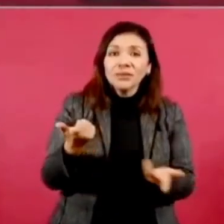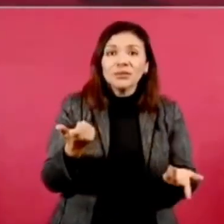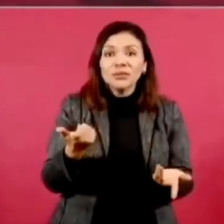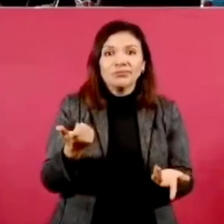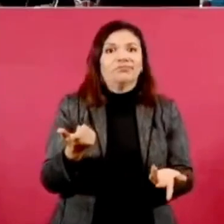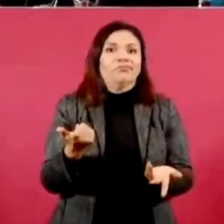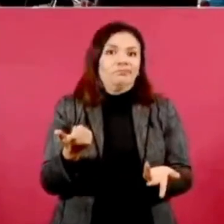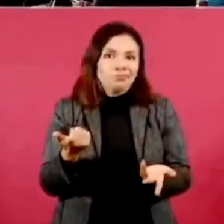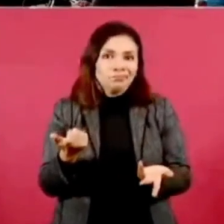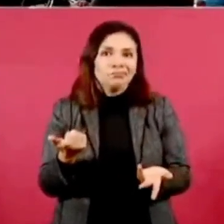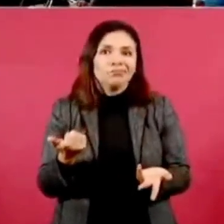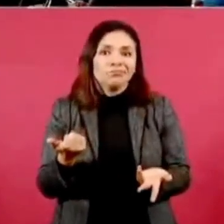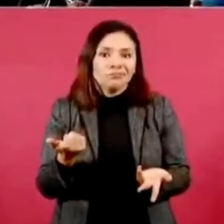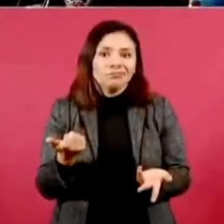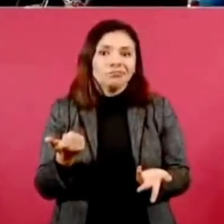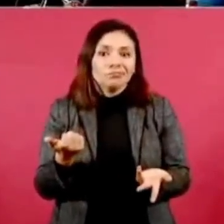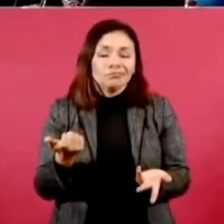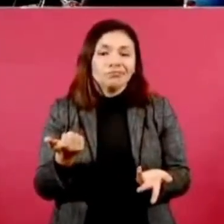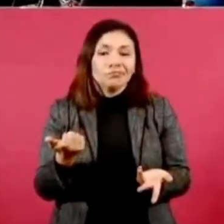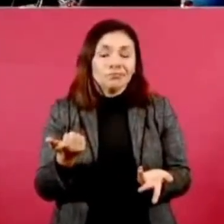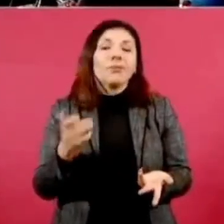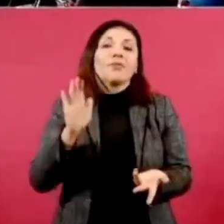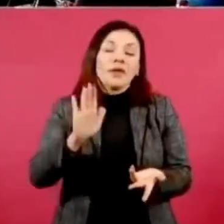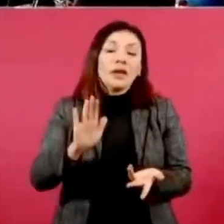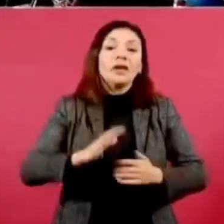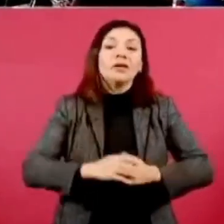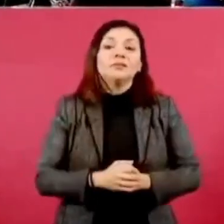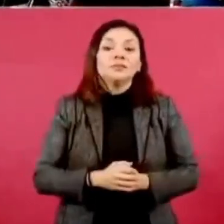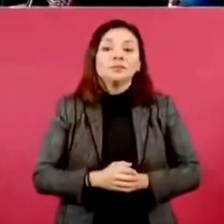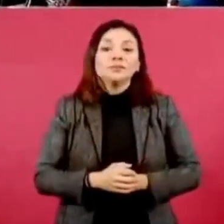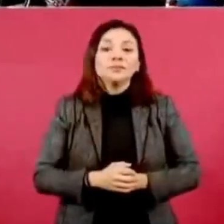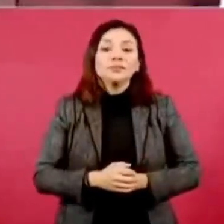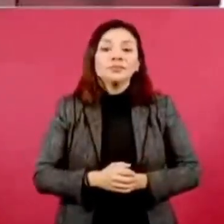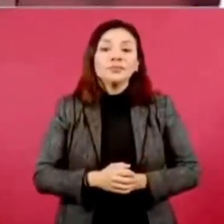Claro que sí. Hablamos de maiceo.